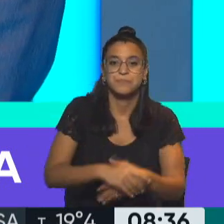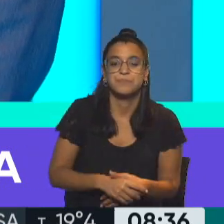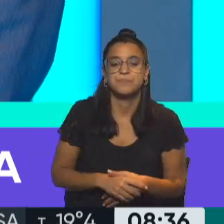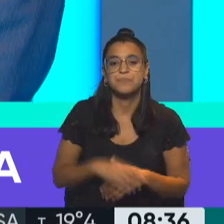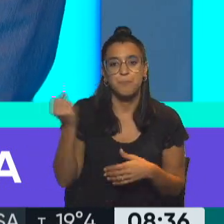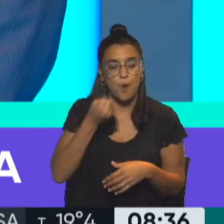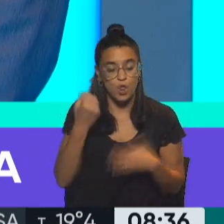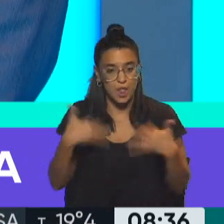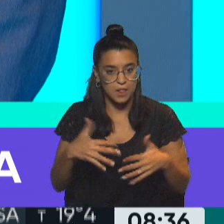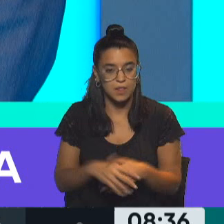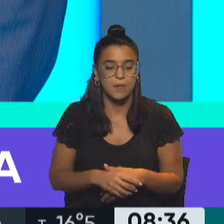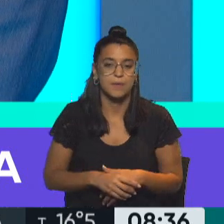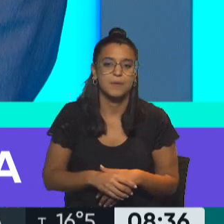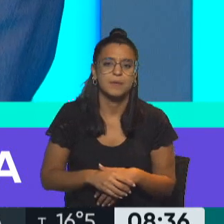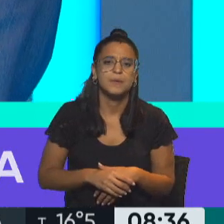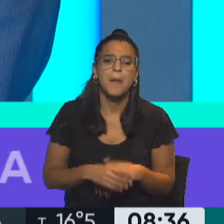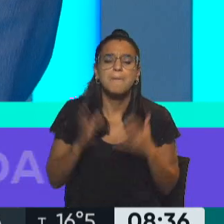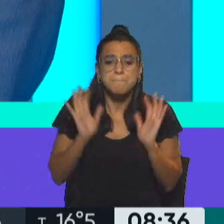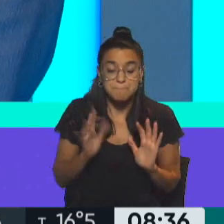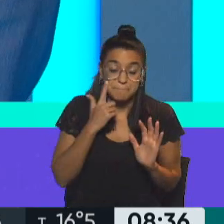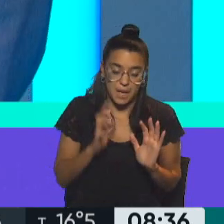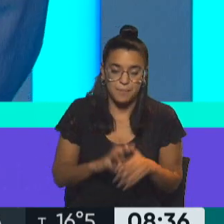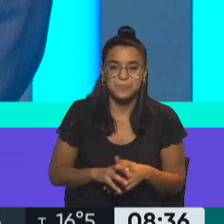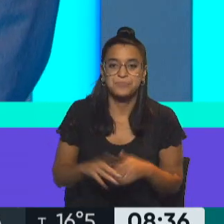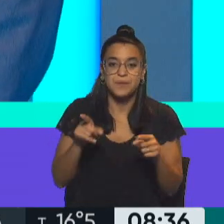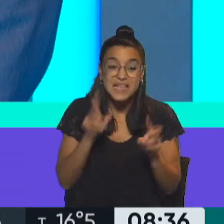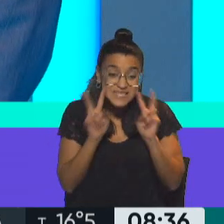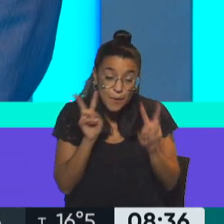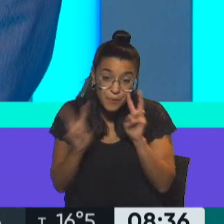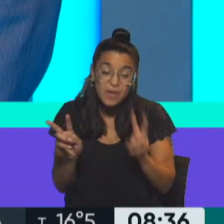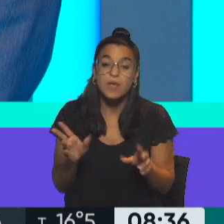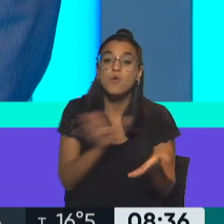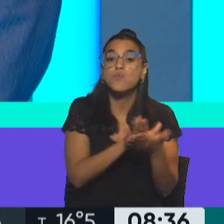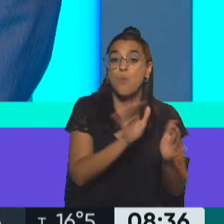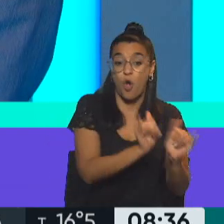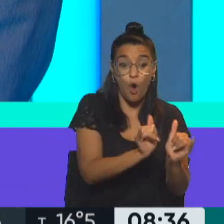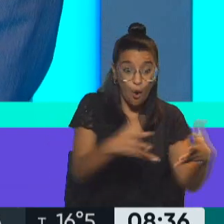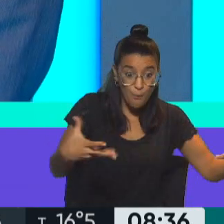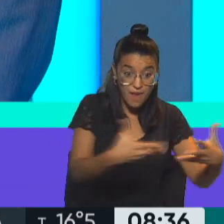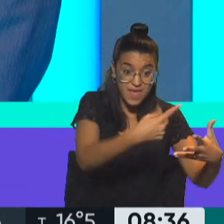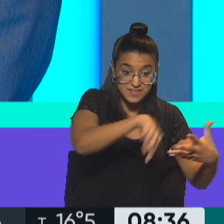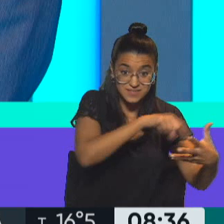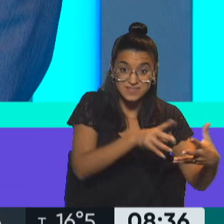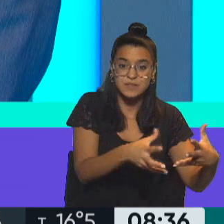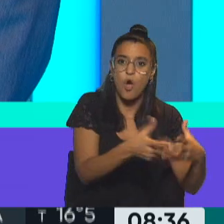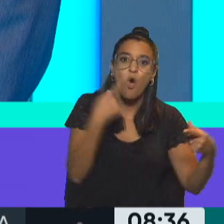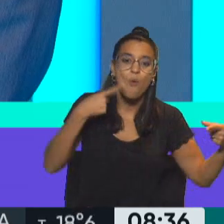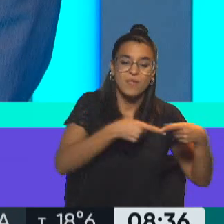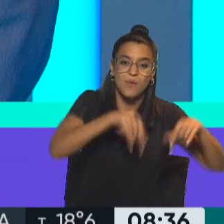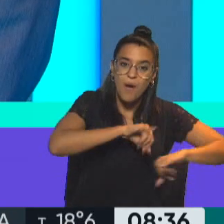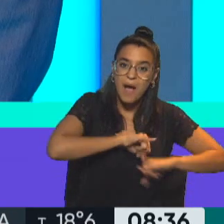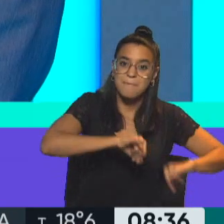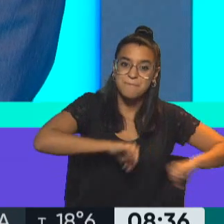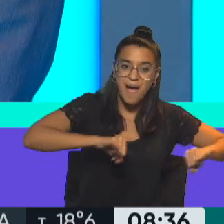el mira lo que lo que se observa es para las nuevas generaciones y es parte también del objetivo de esta campaña